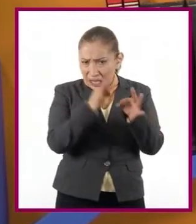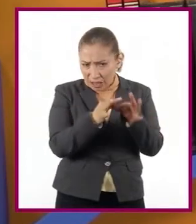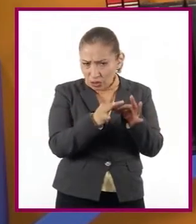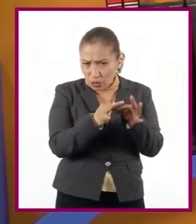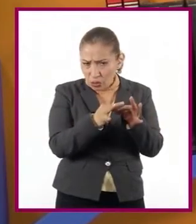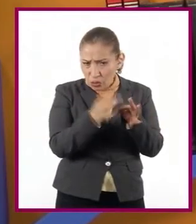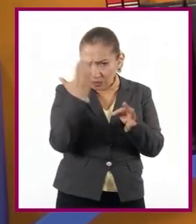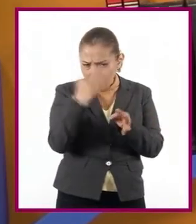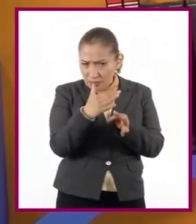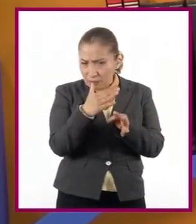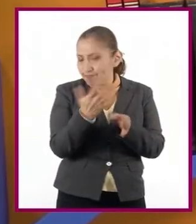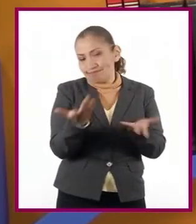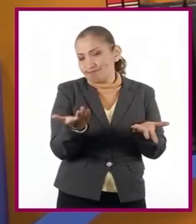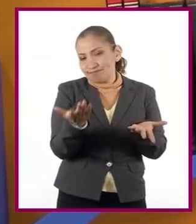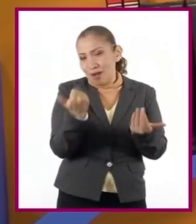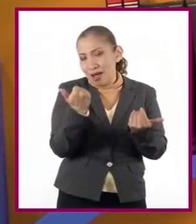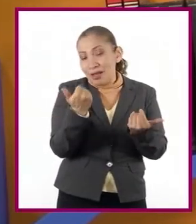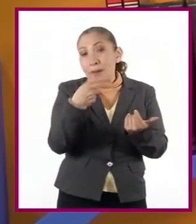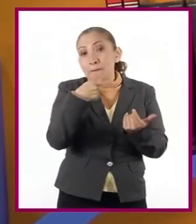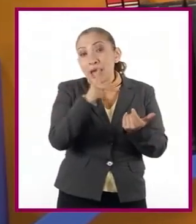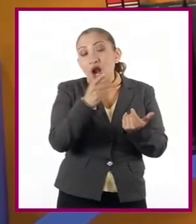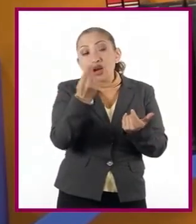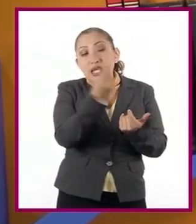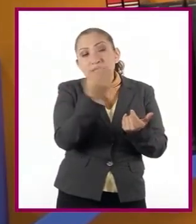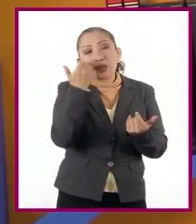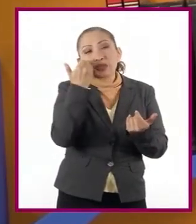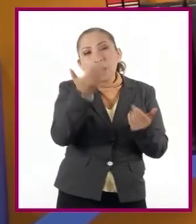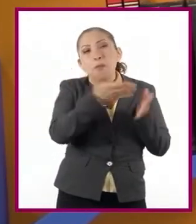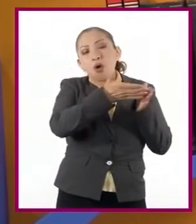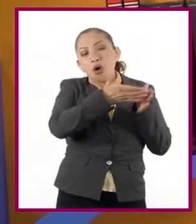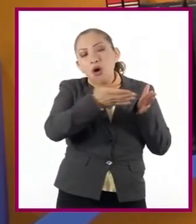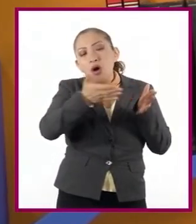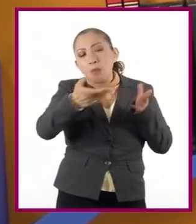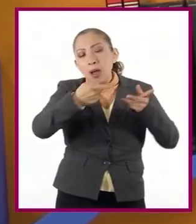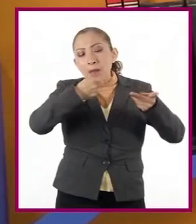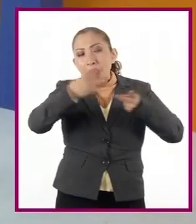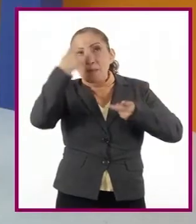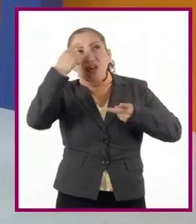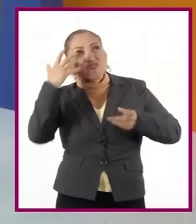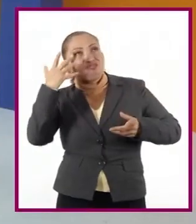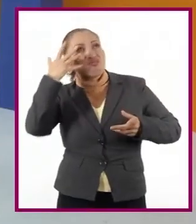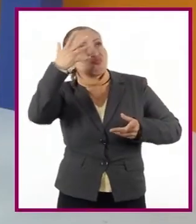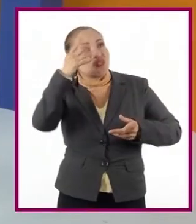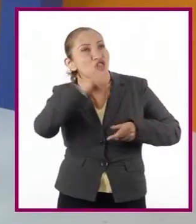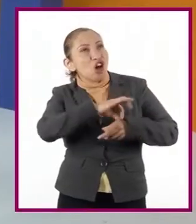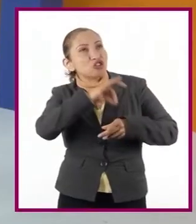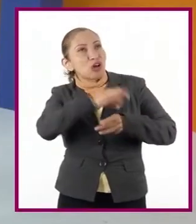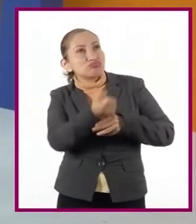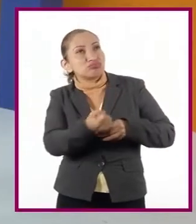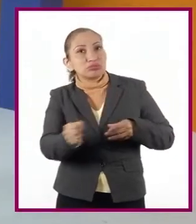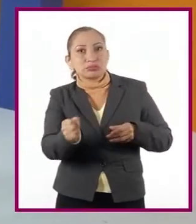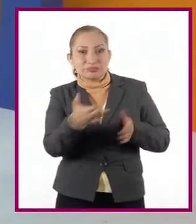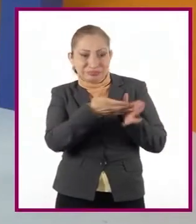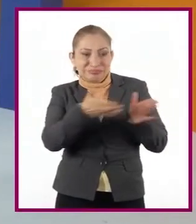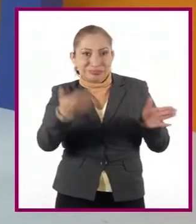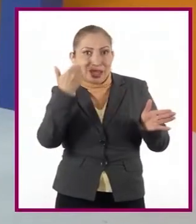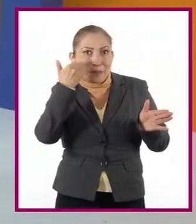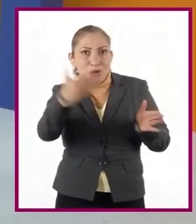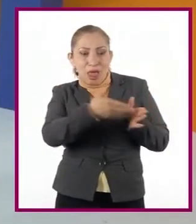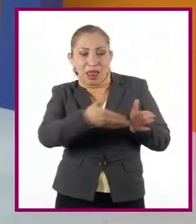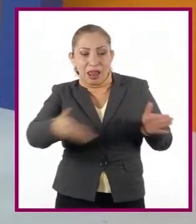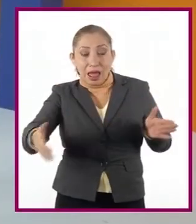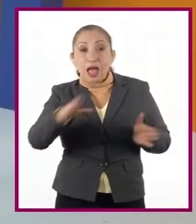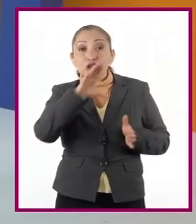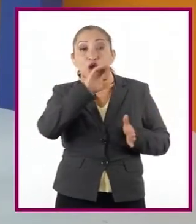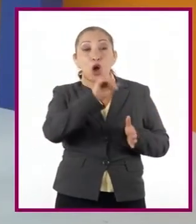momento específico, sino que requiere de un periodo de tiempo largo. Claro, y entonces